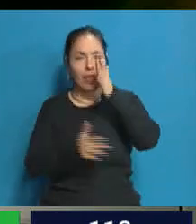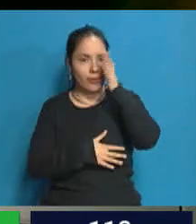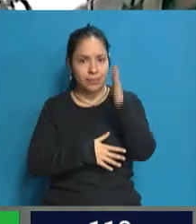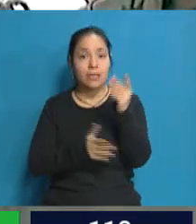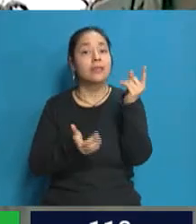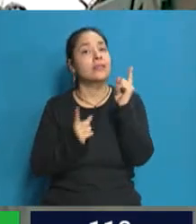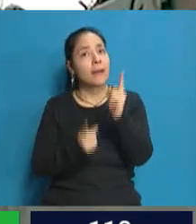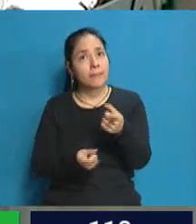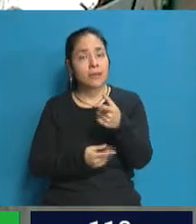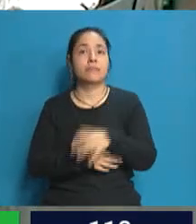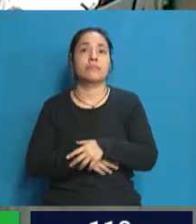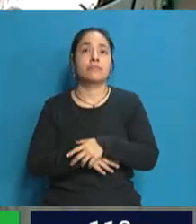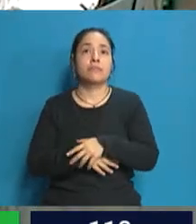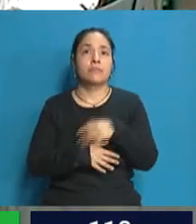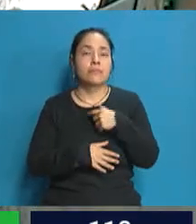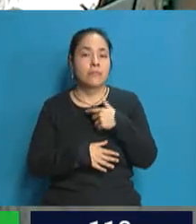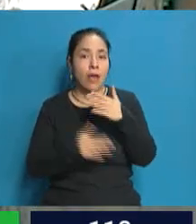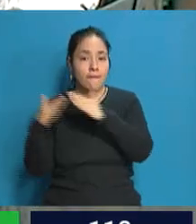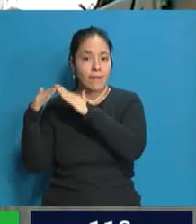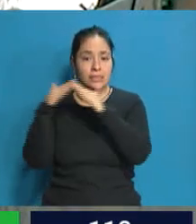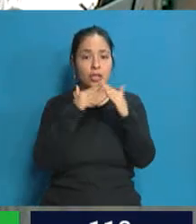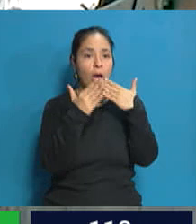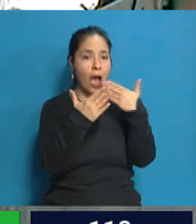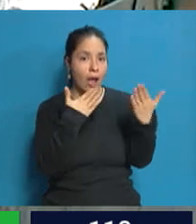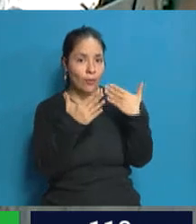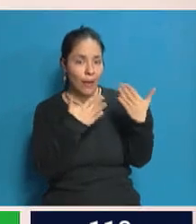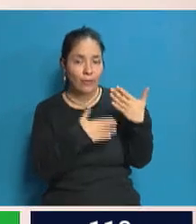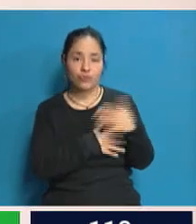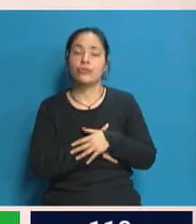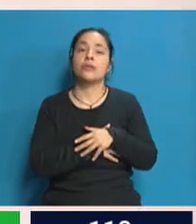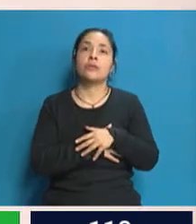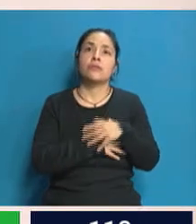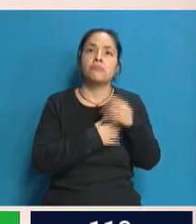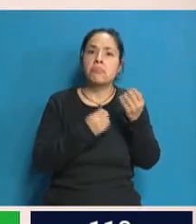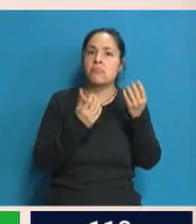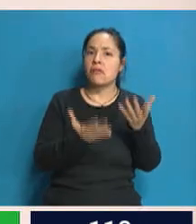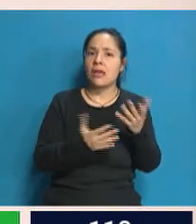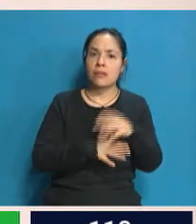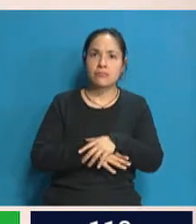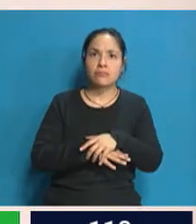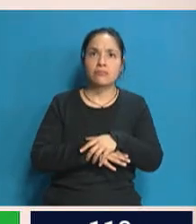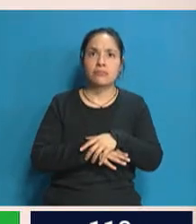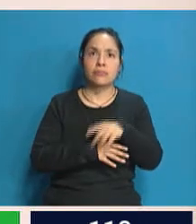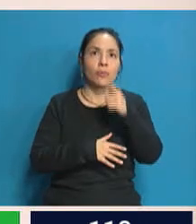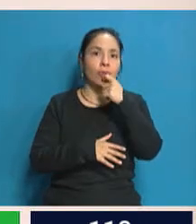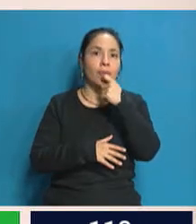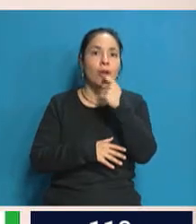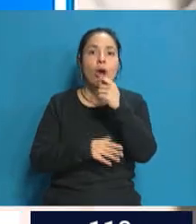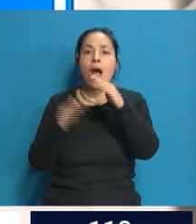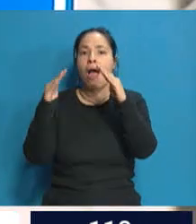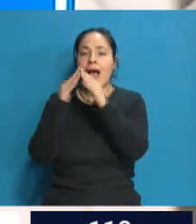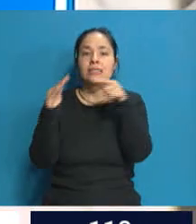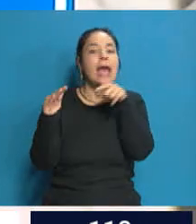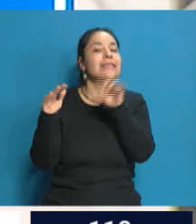también cómo hablamos con los vecinos, porque no es una información donde solamente fue este hecho,